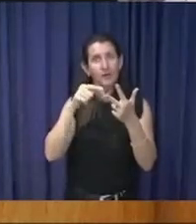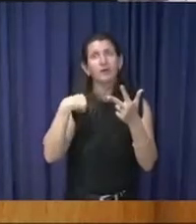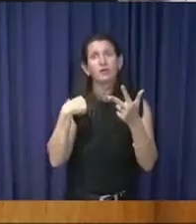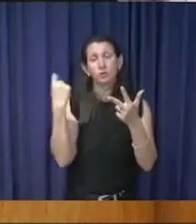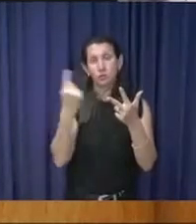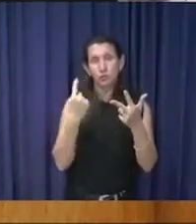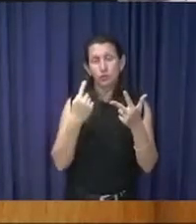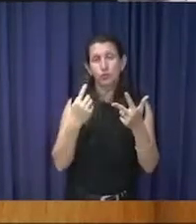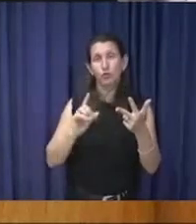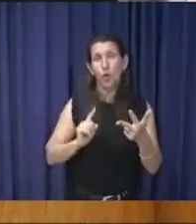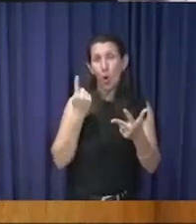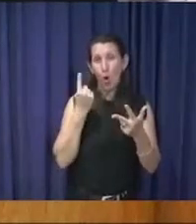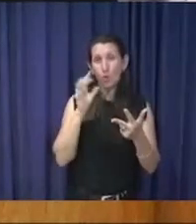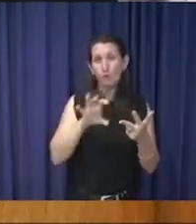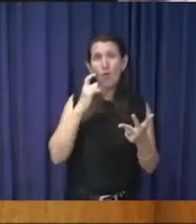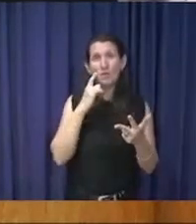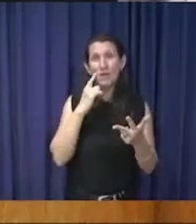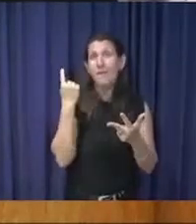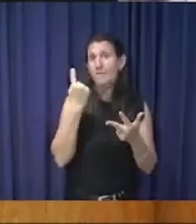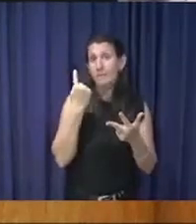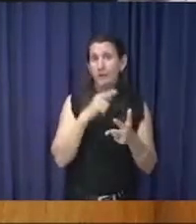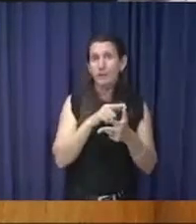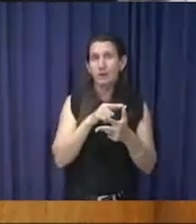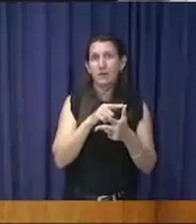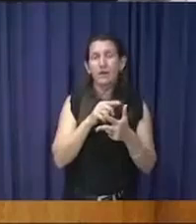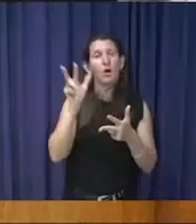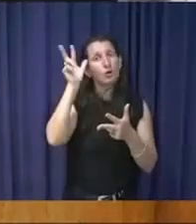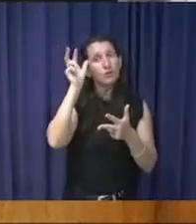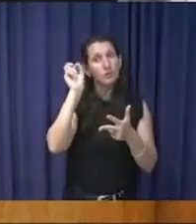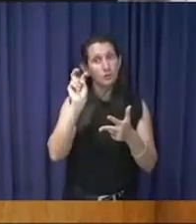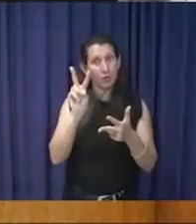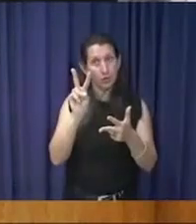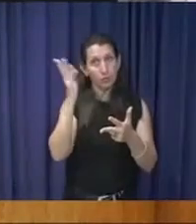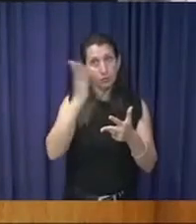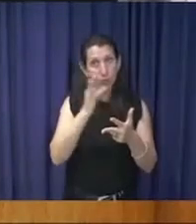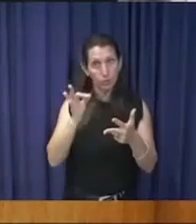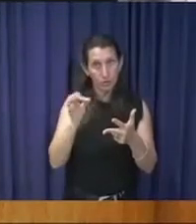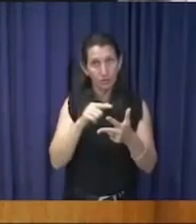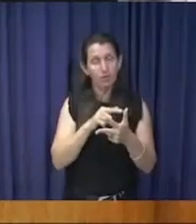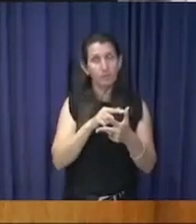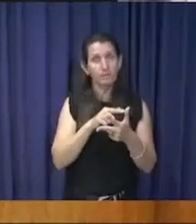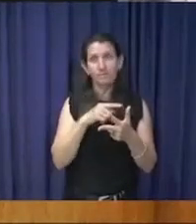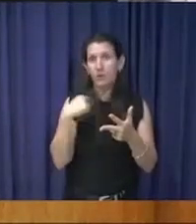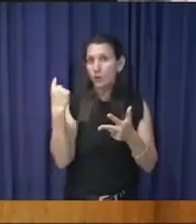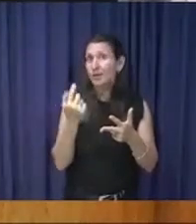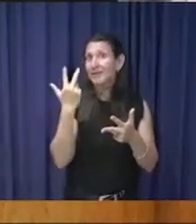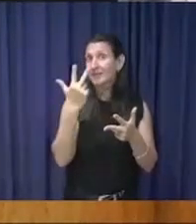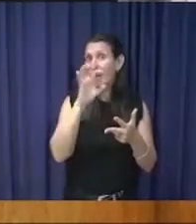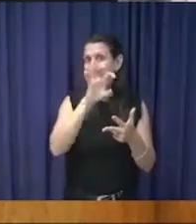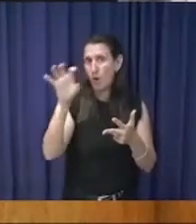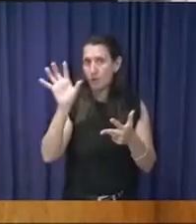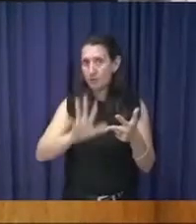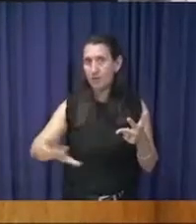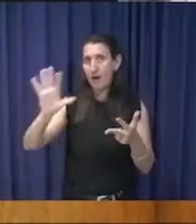como entrerrianos. En primer lugar, sostener el 82% móvil, algo que solamente 3 provincias de nuestro